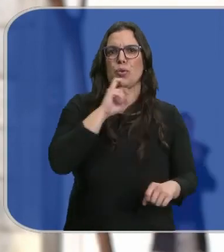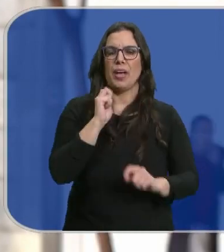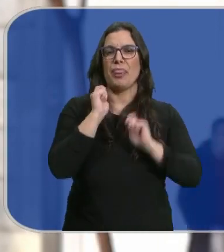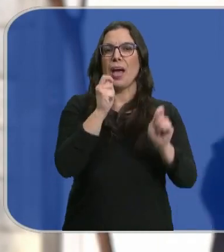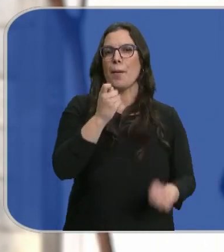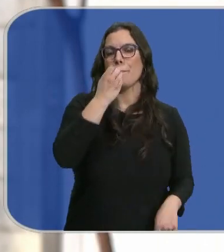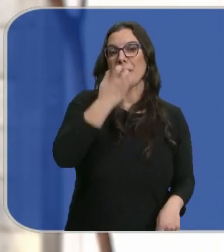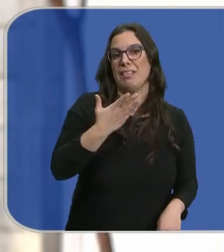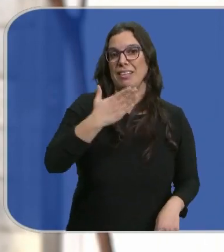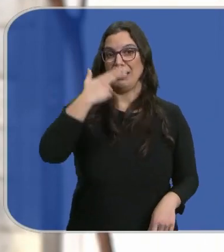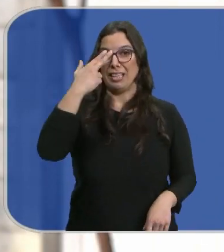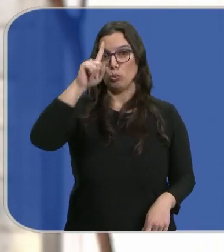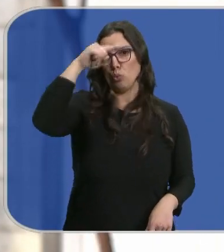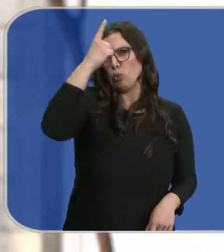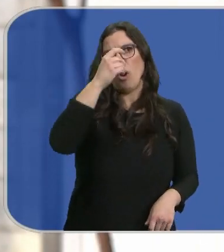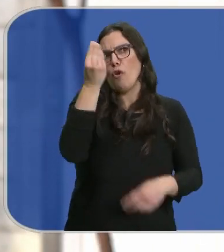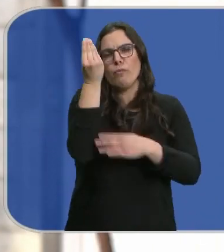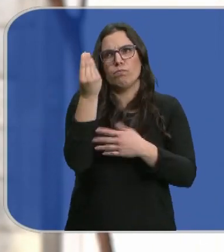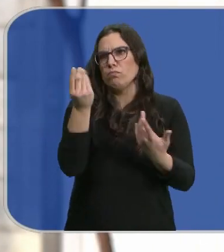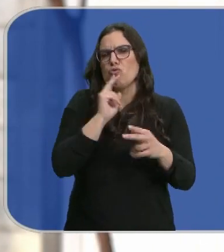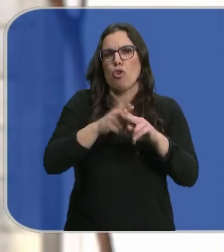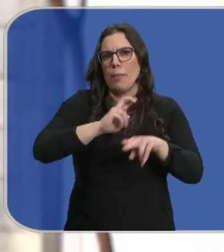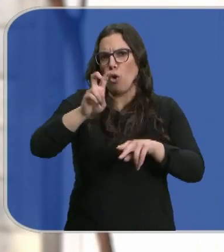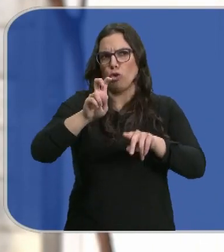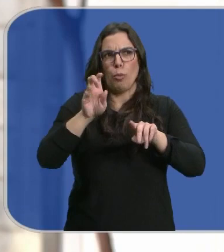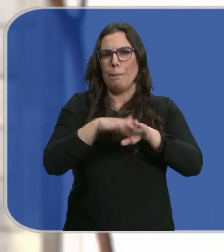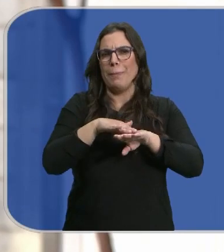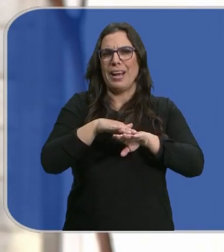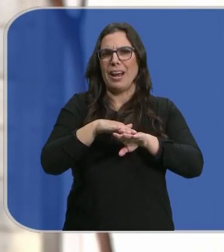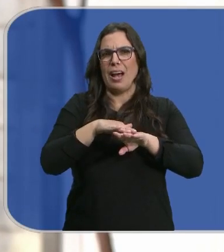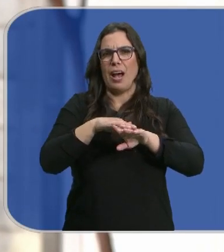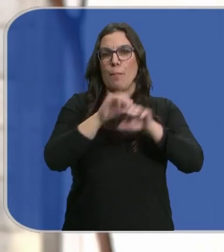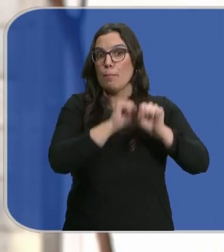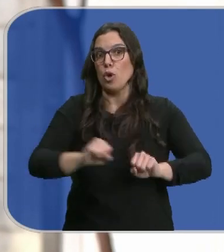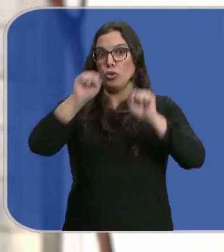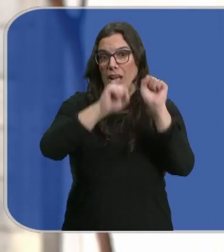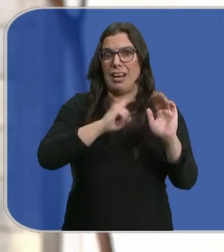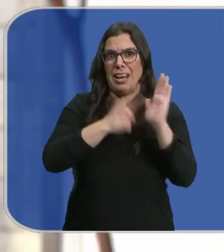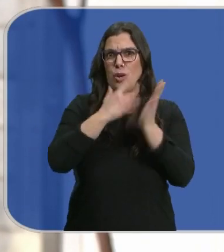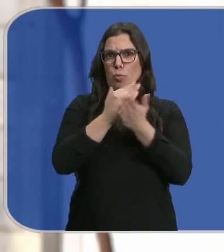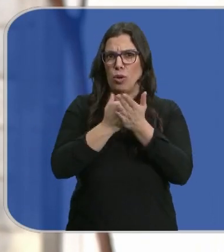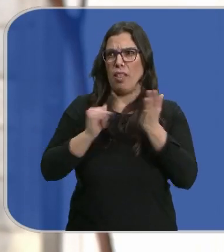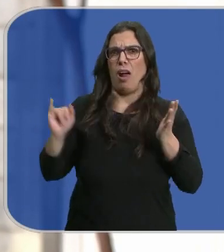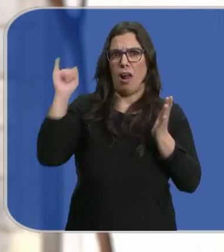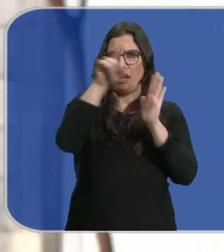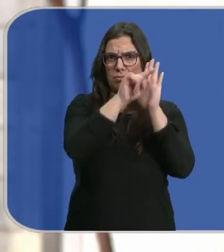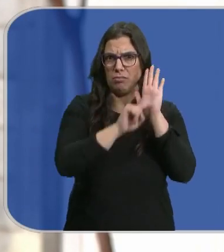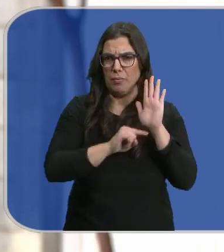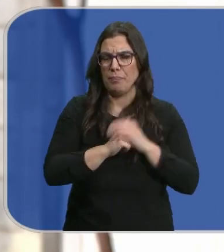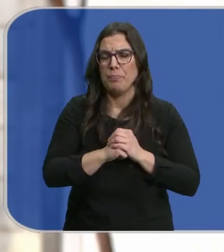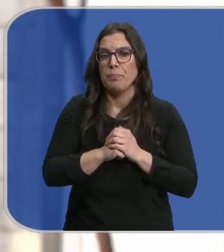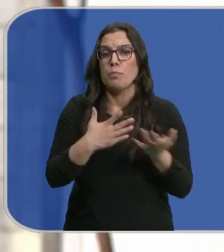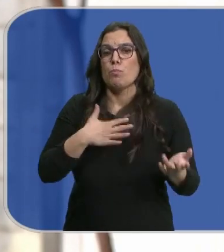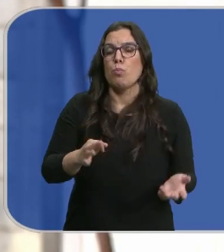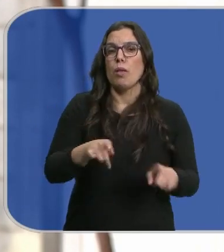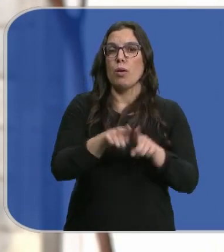declarados bien de interés cultural o con otra figura de protección de las que están en las legislaciones de las comunidades autónomas. Hay la